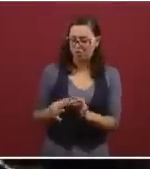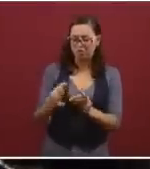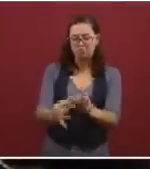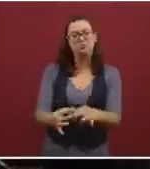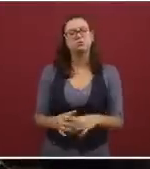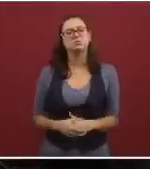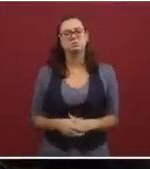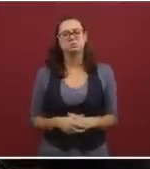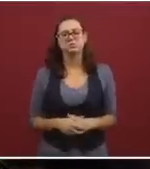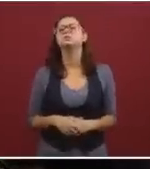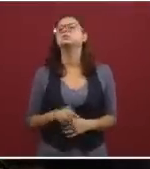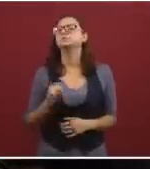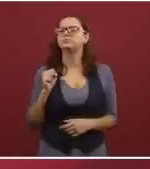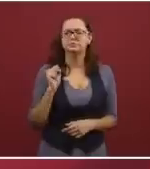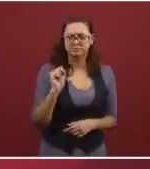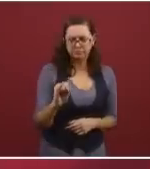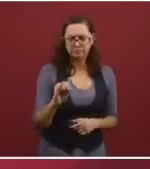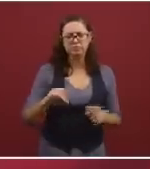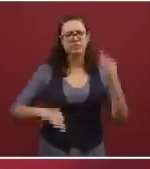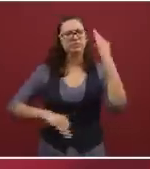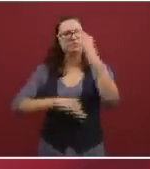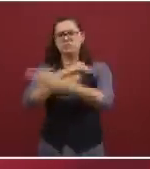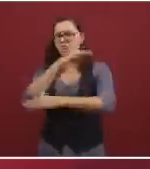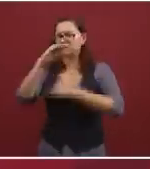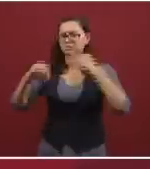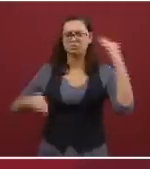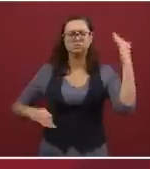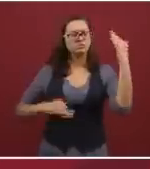que signifique acusación